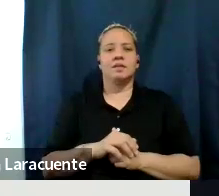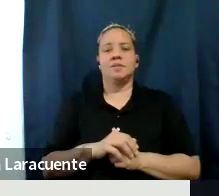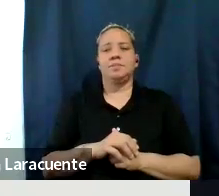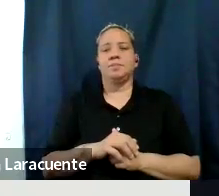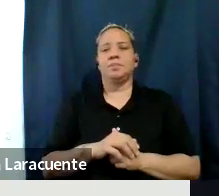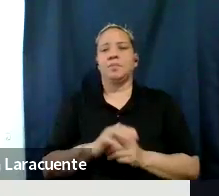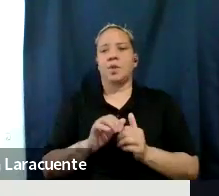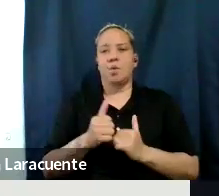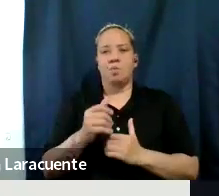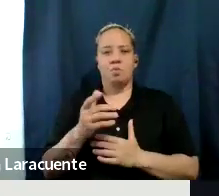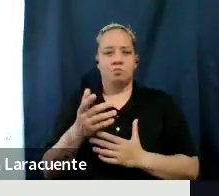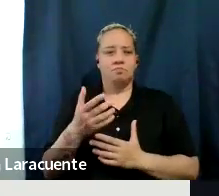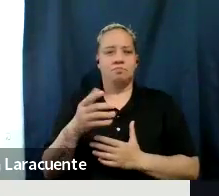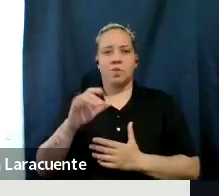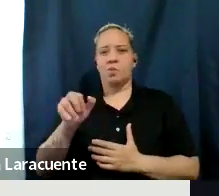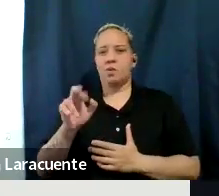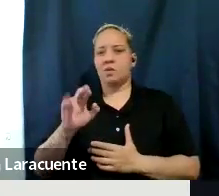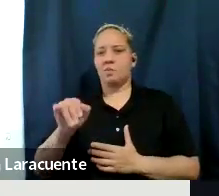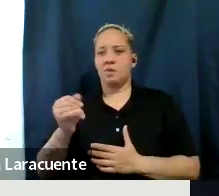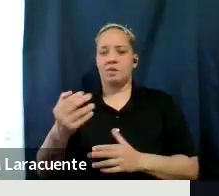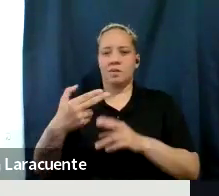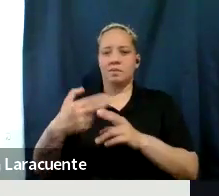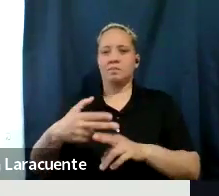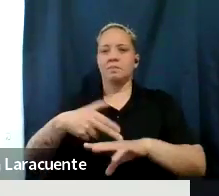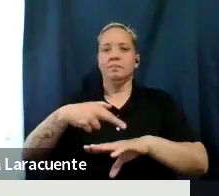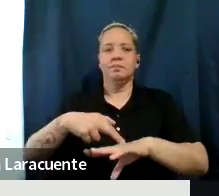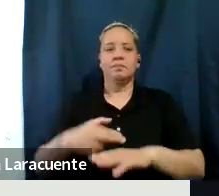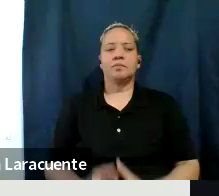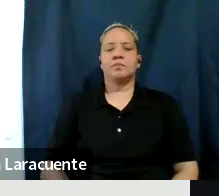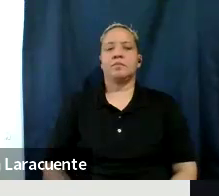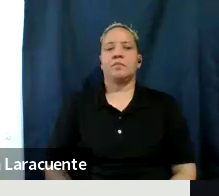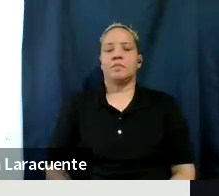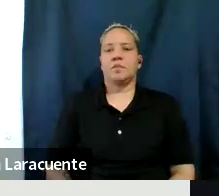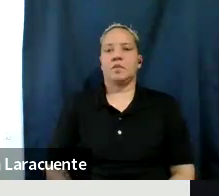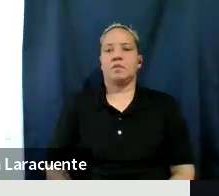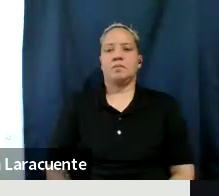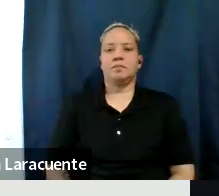a llamar a Puerto Rico.